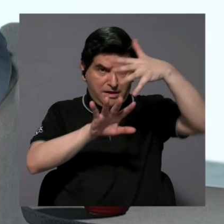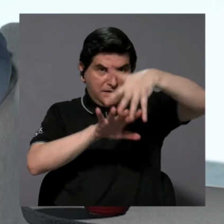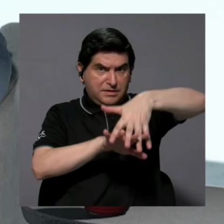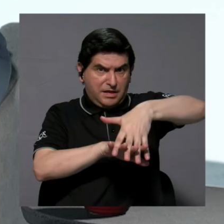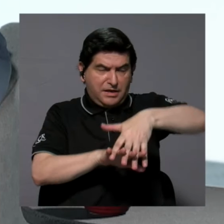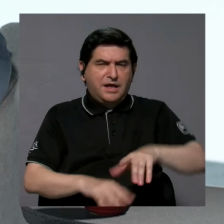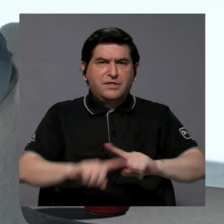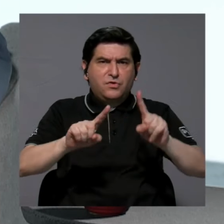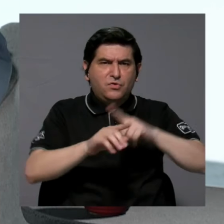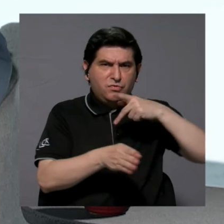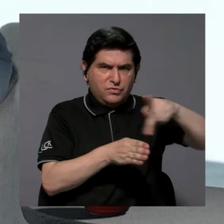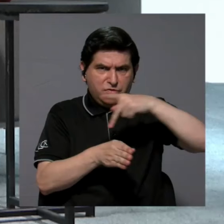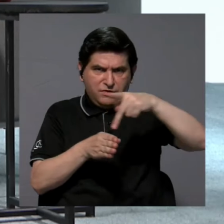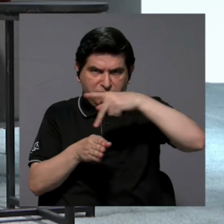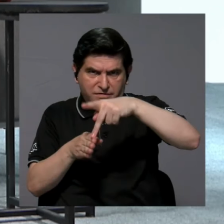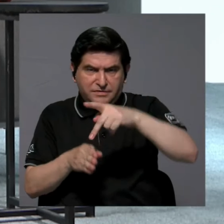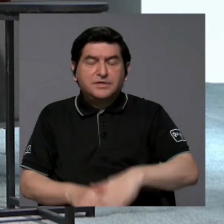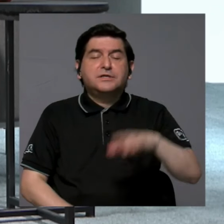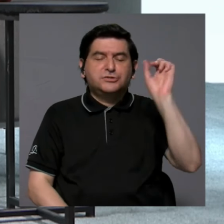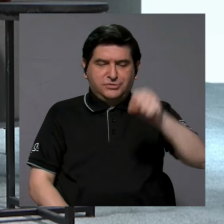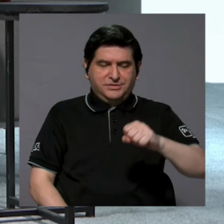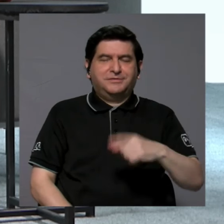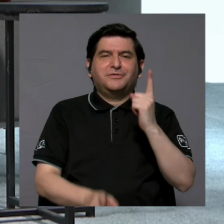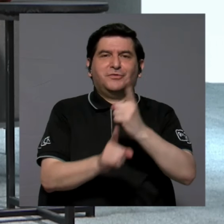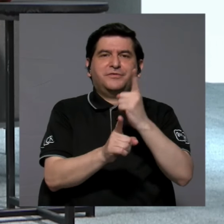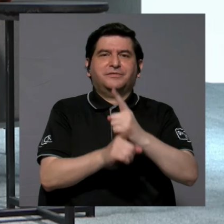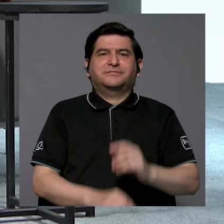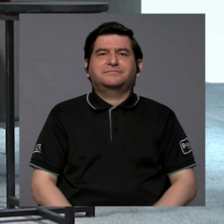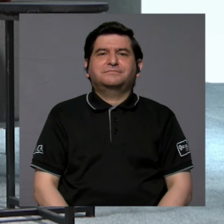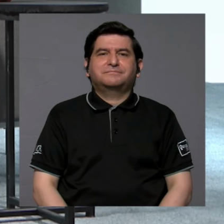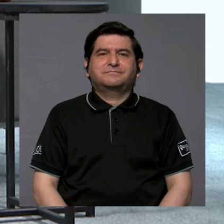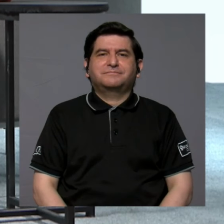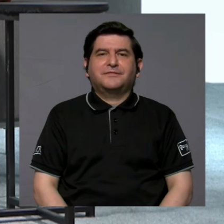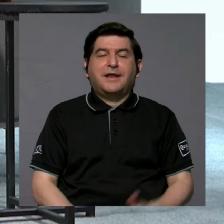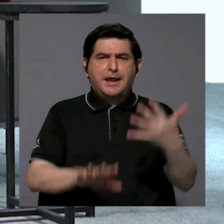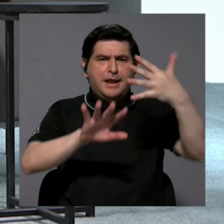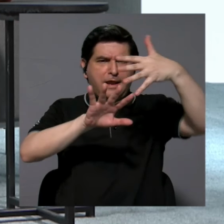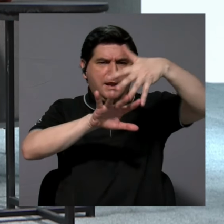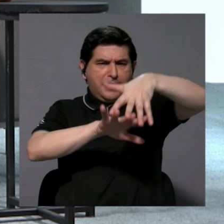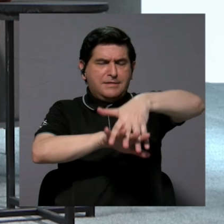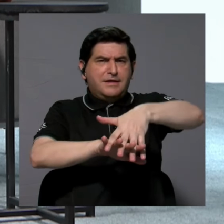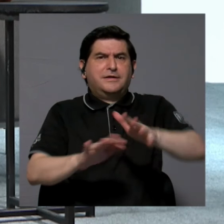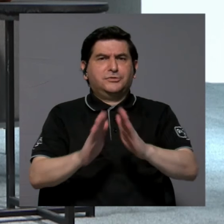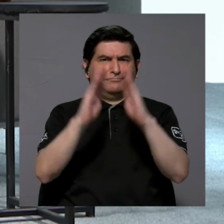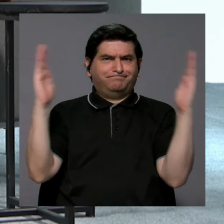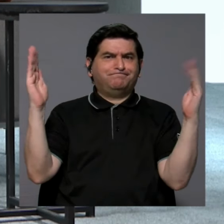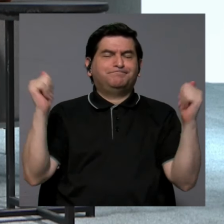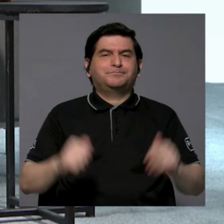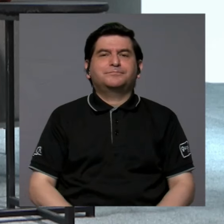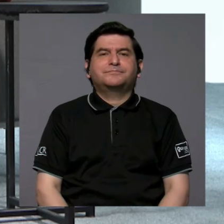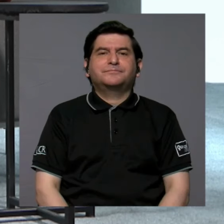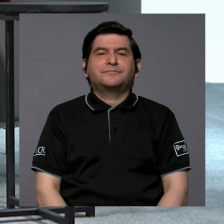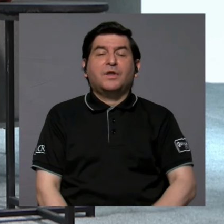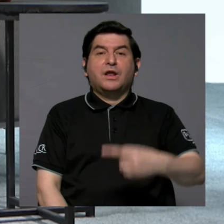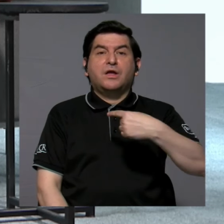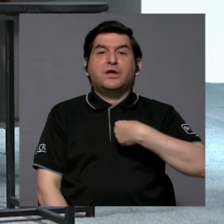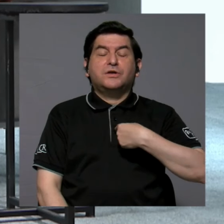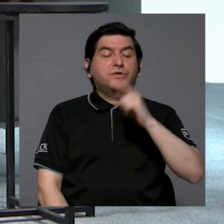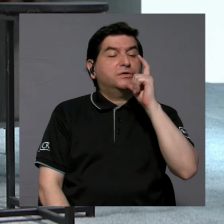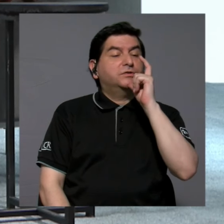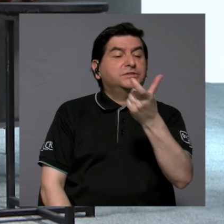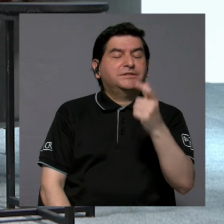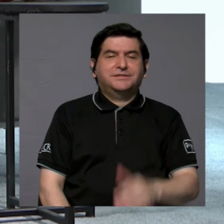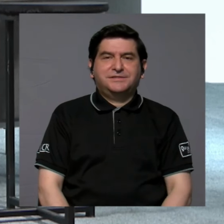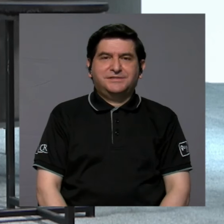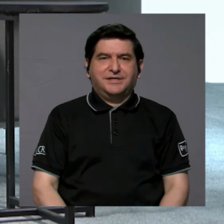economía, multidisciplinar. Multidisciplinario, sí, hay una integración más amplia. Y tuve la gran dicha